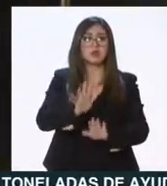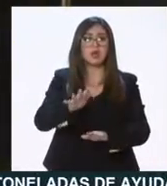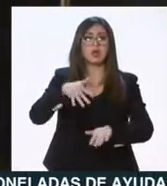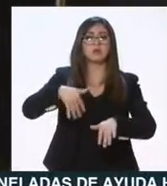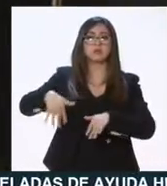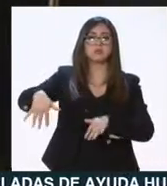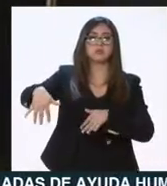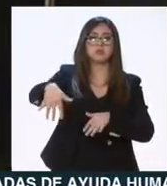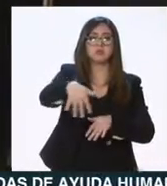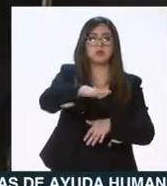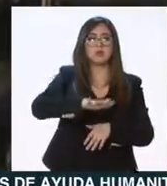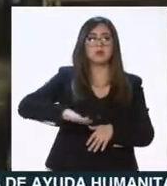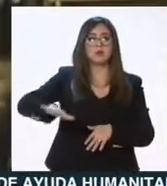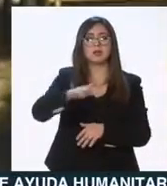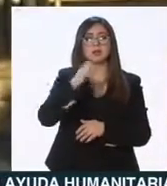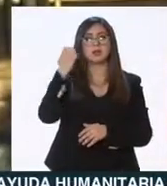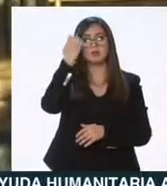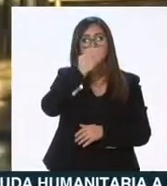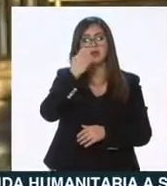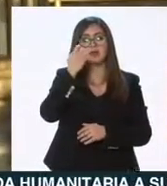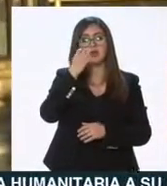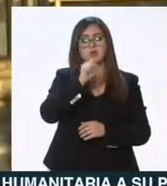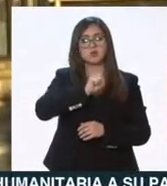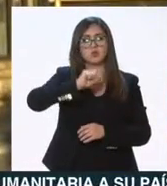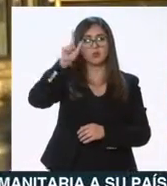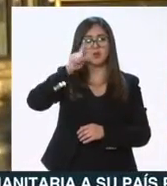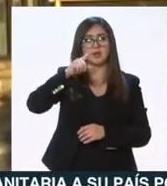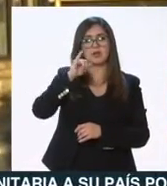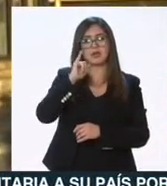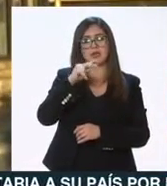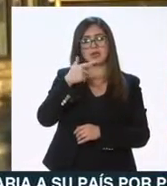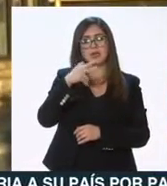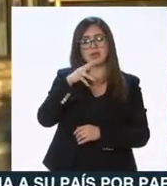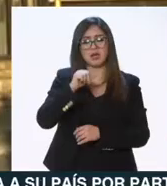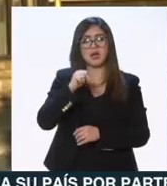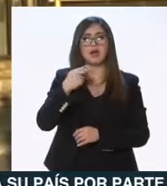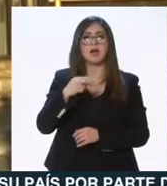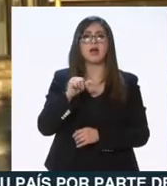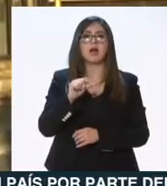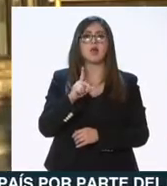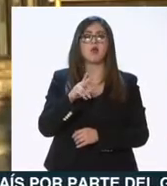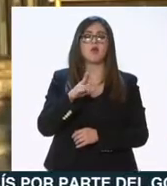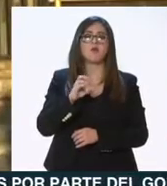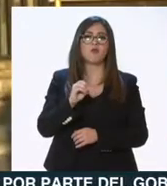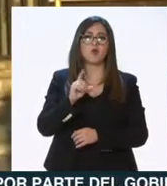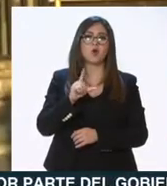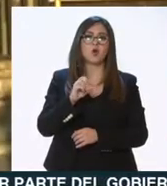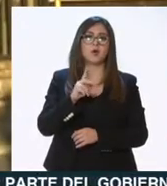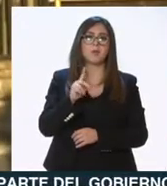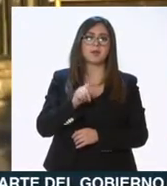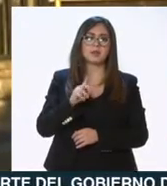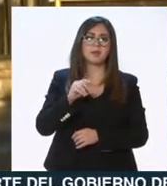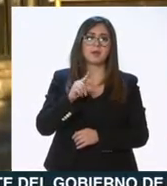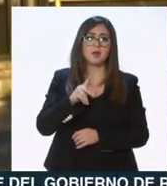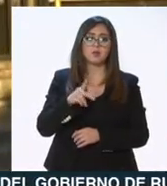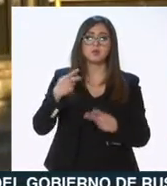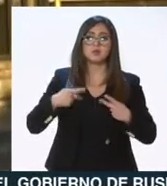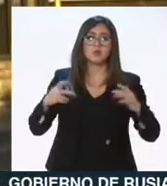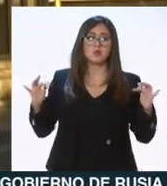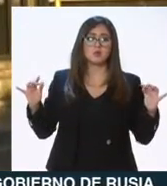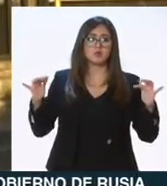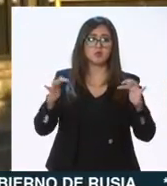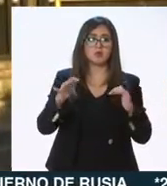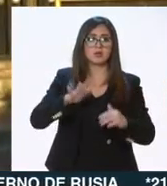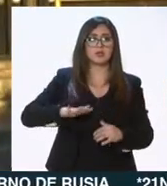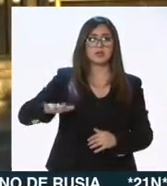frente a las instalaciones de la Escuela Superior de Ingeniería Adolfo López Mateos, en Nueva Rosita, el contingente llegó a la mina ubicada en el ejido